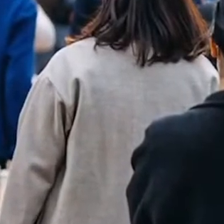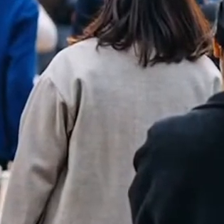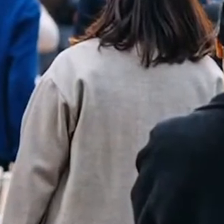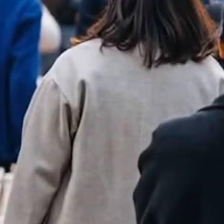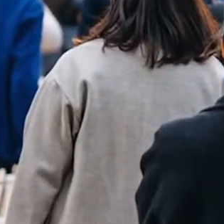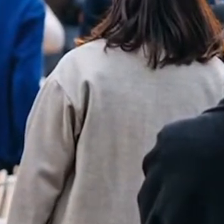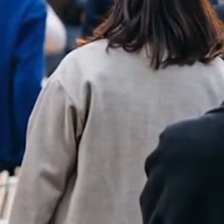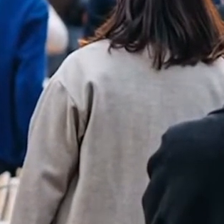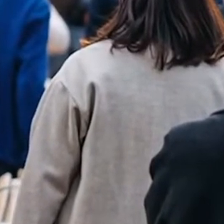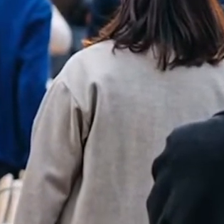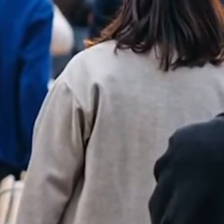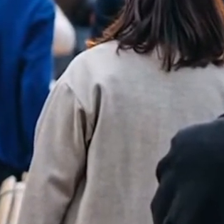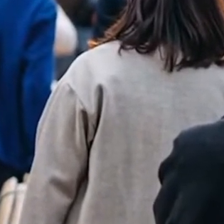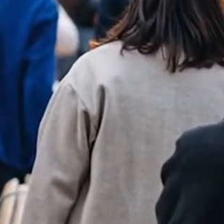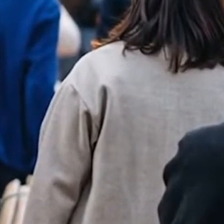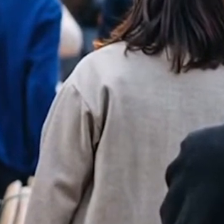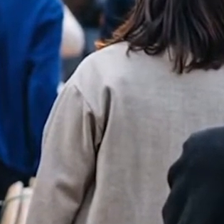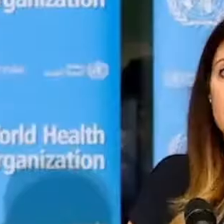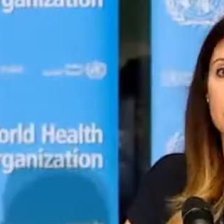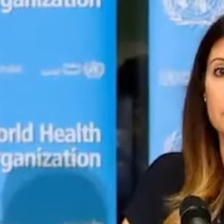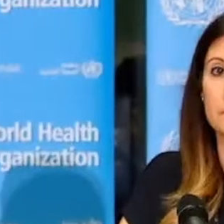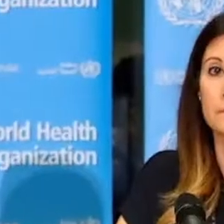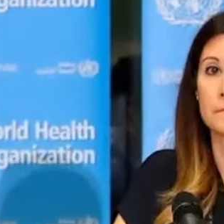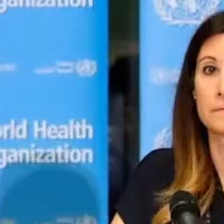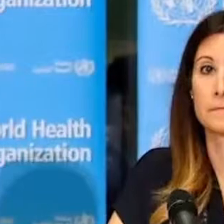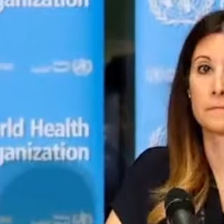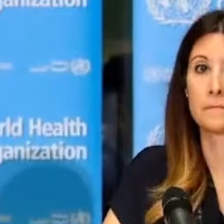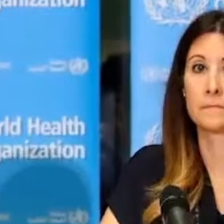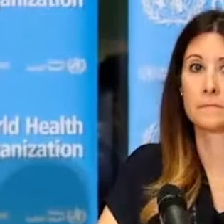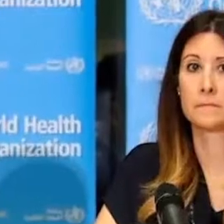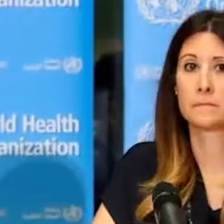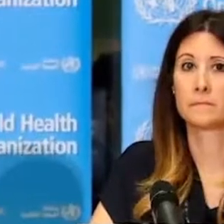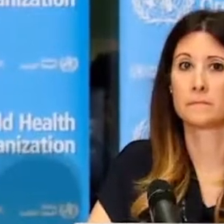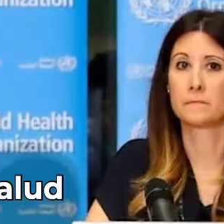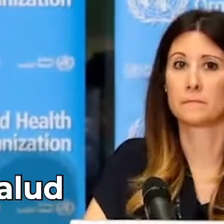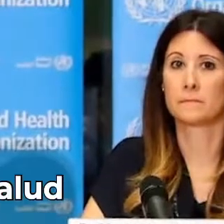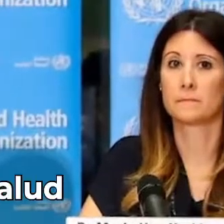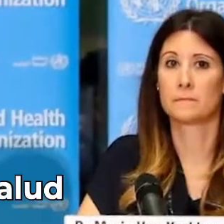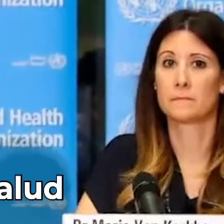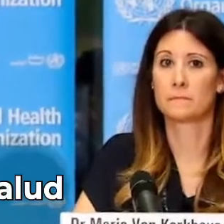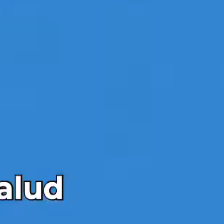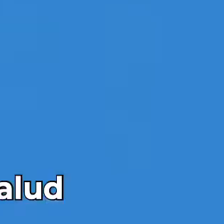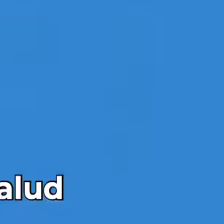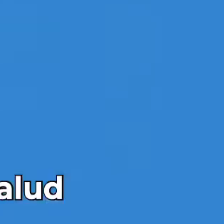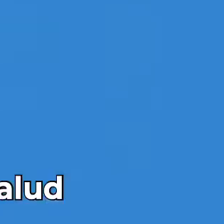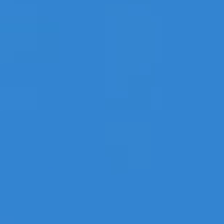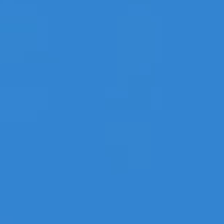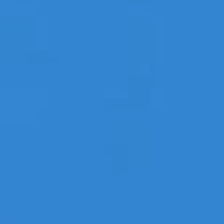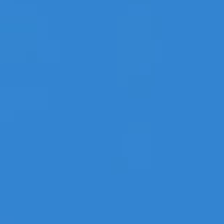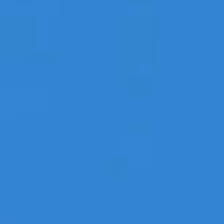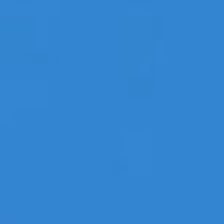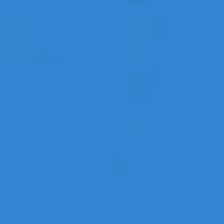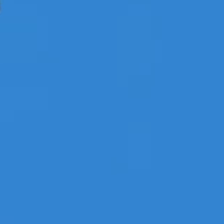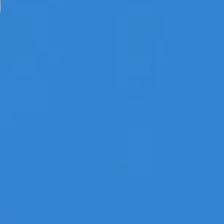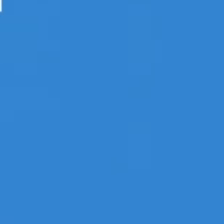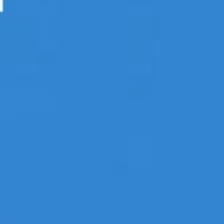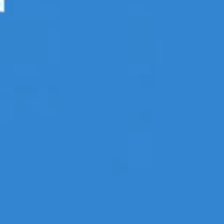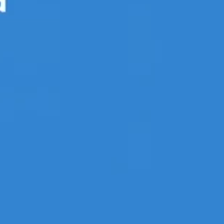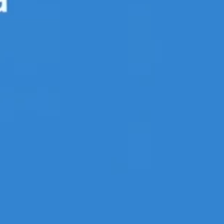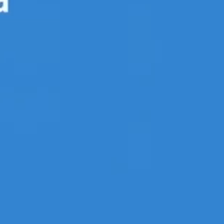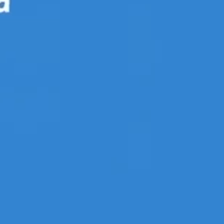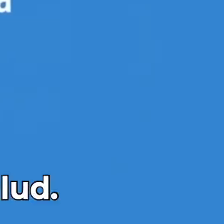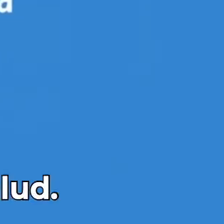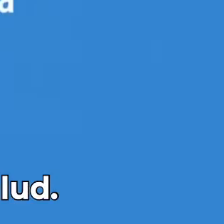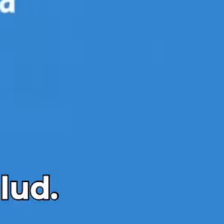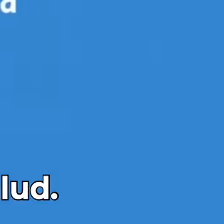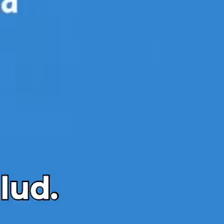enfermedad, COVID-19, se esparció rápidamente y en marzo de 2020, la Organización Mundial de la Salud declaró la pandemia y